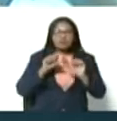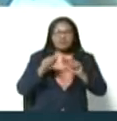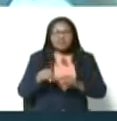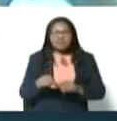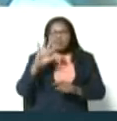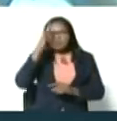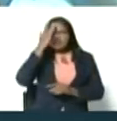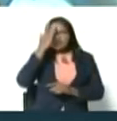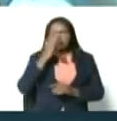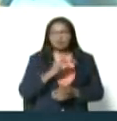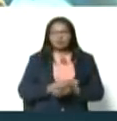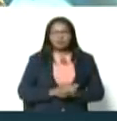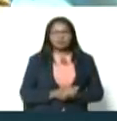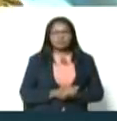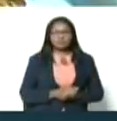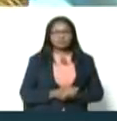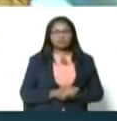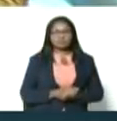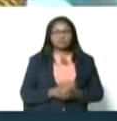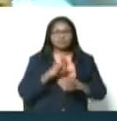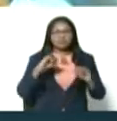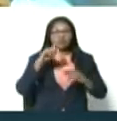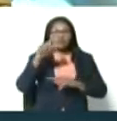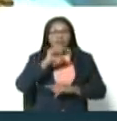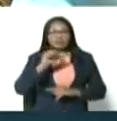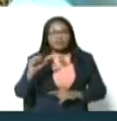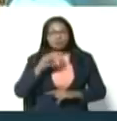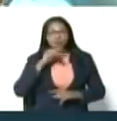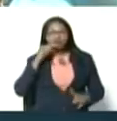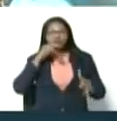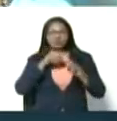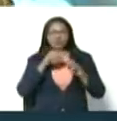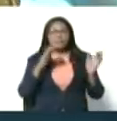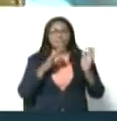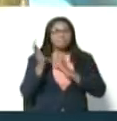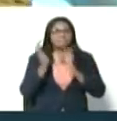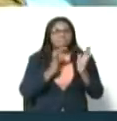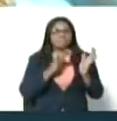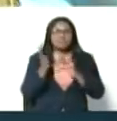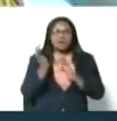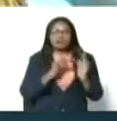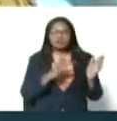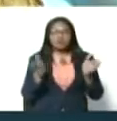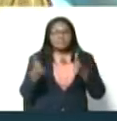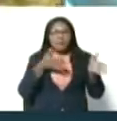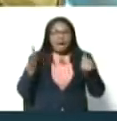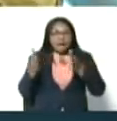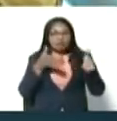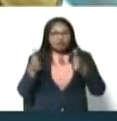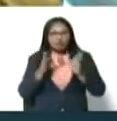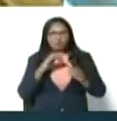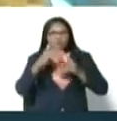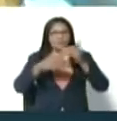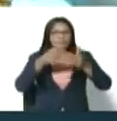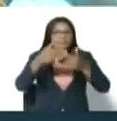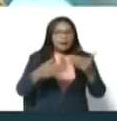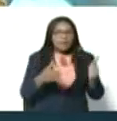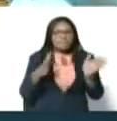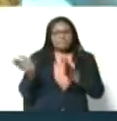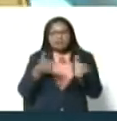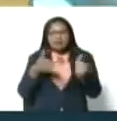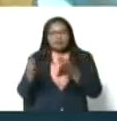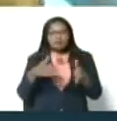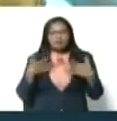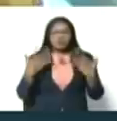febrero, ya dentro de una semana nos llega marzo, marzo de construcción, marzo de